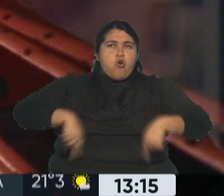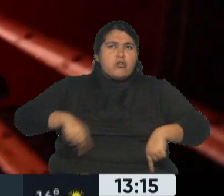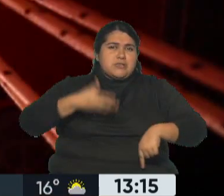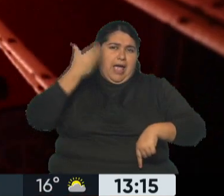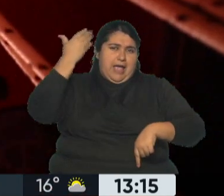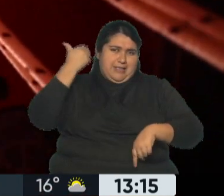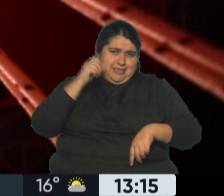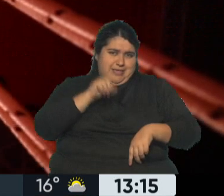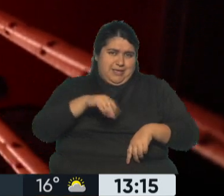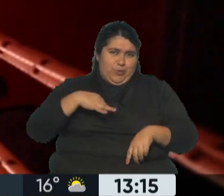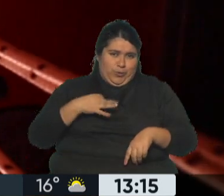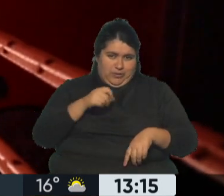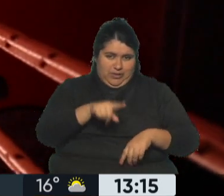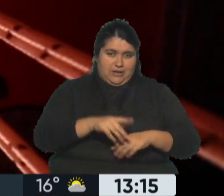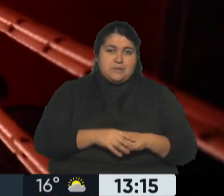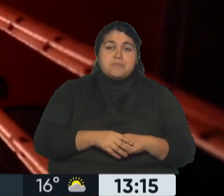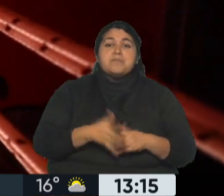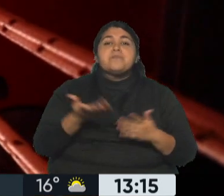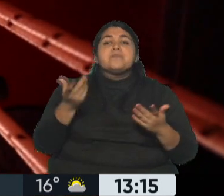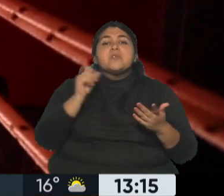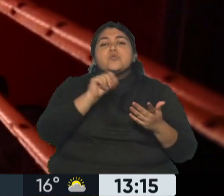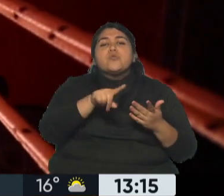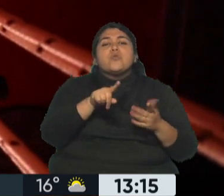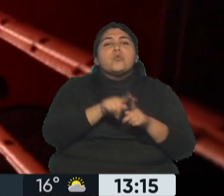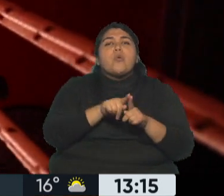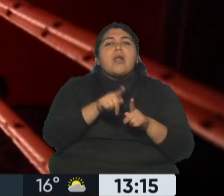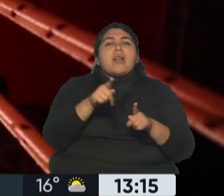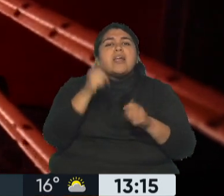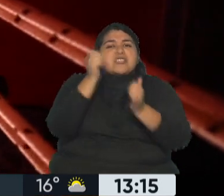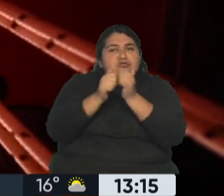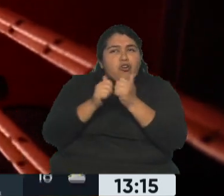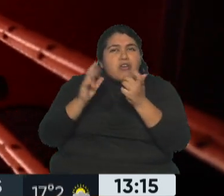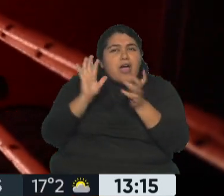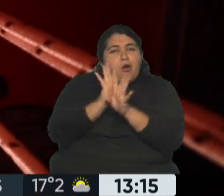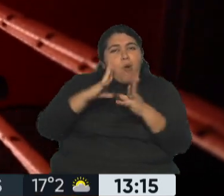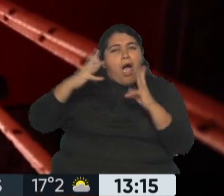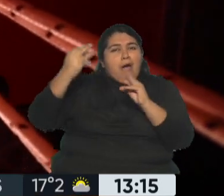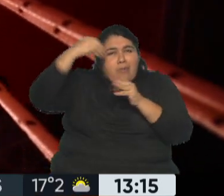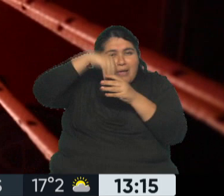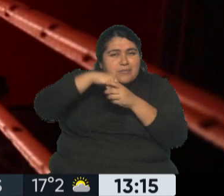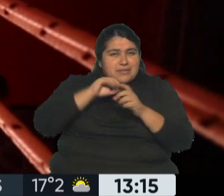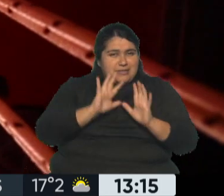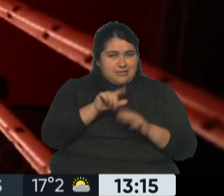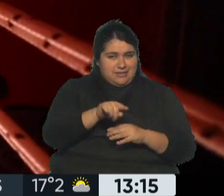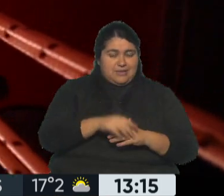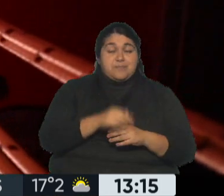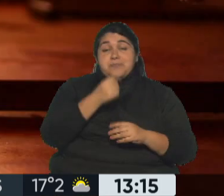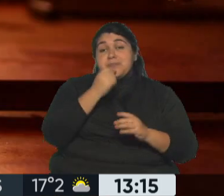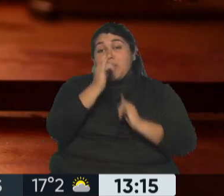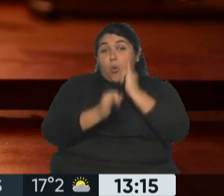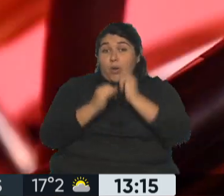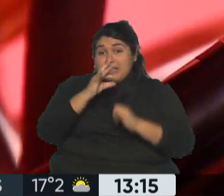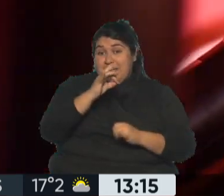vida, y él estructuraba la historia de esa manera también. Entonces lo que nosotros hicimos fue, bueno, si vamos a contar la historia de